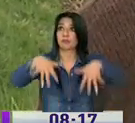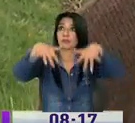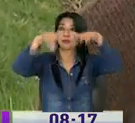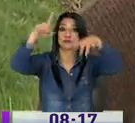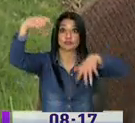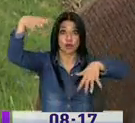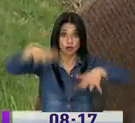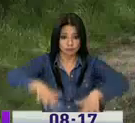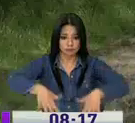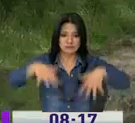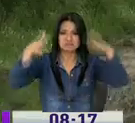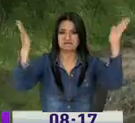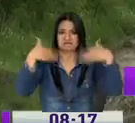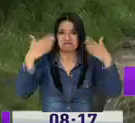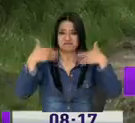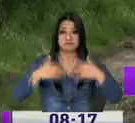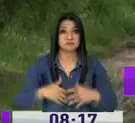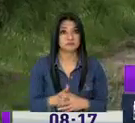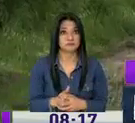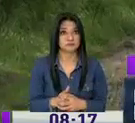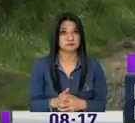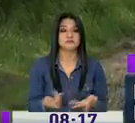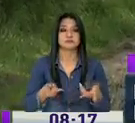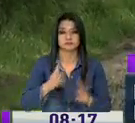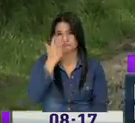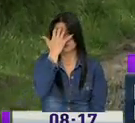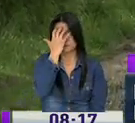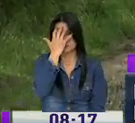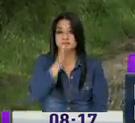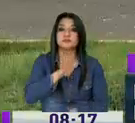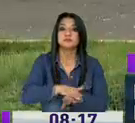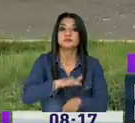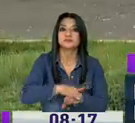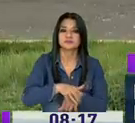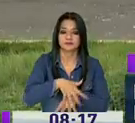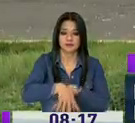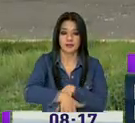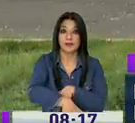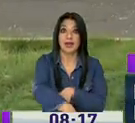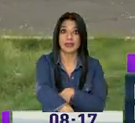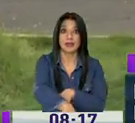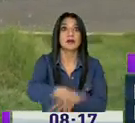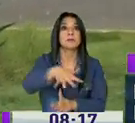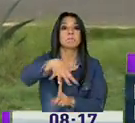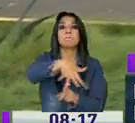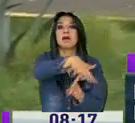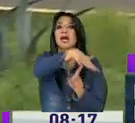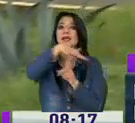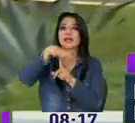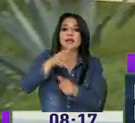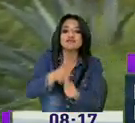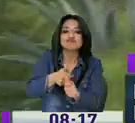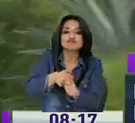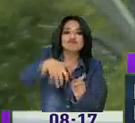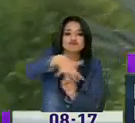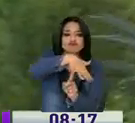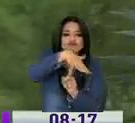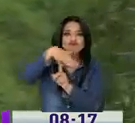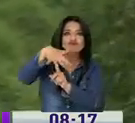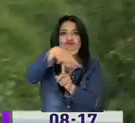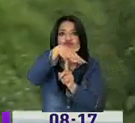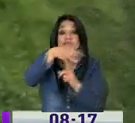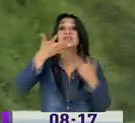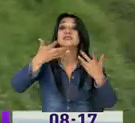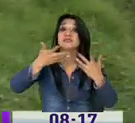la solución de esto señalan que su preocupación es mayor porque la quebrada con linda con este parque infantil en el cual ya se han